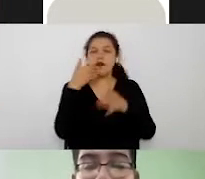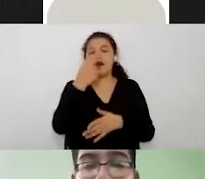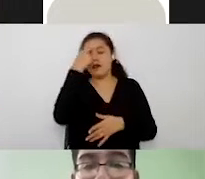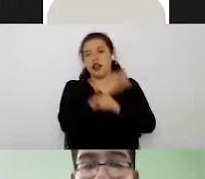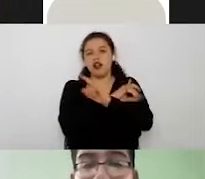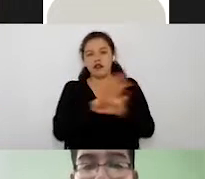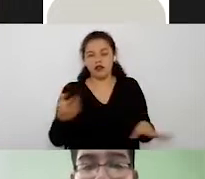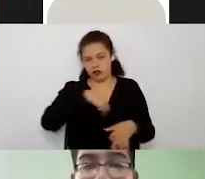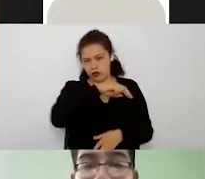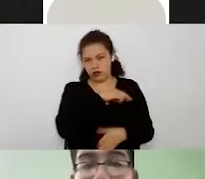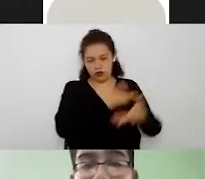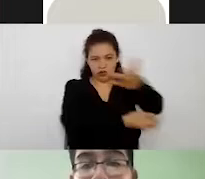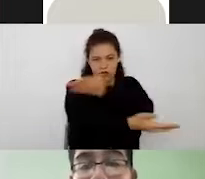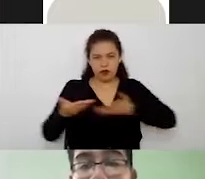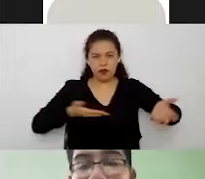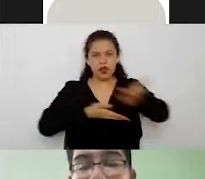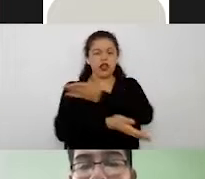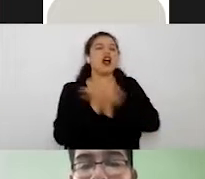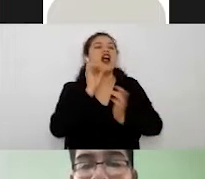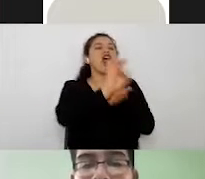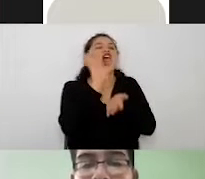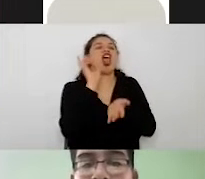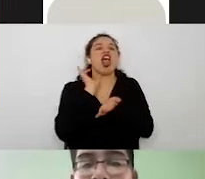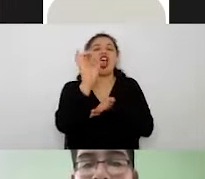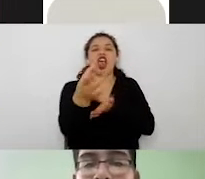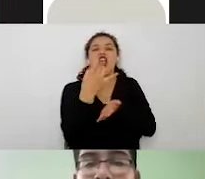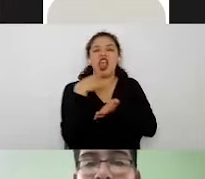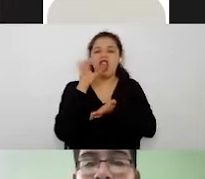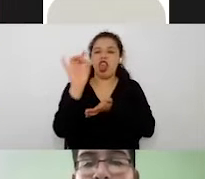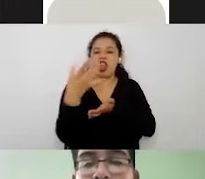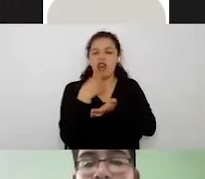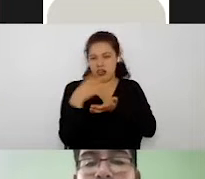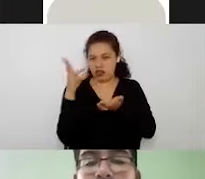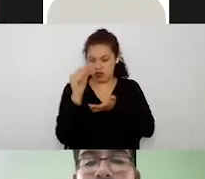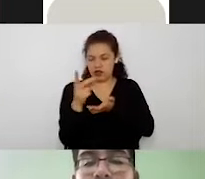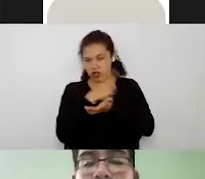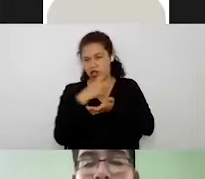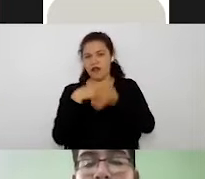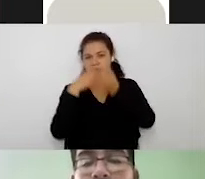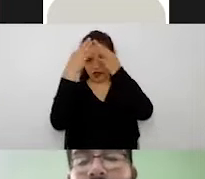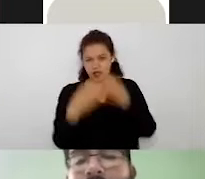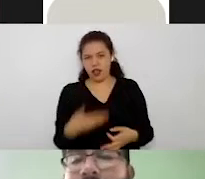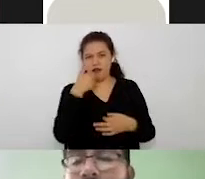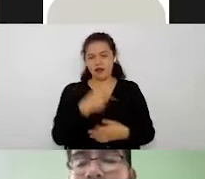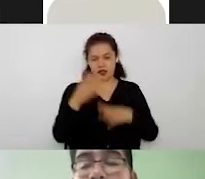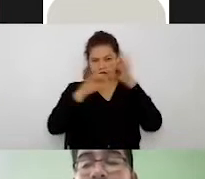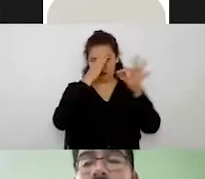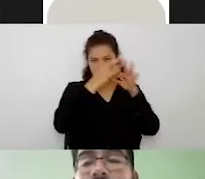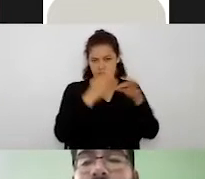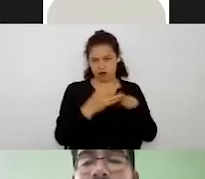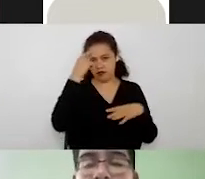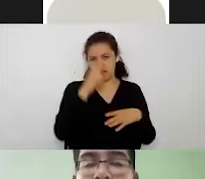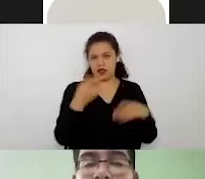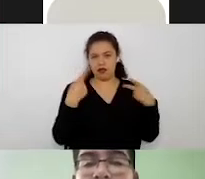no podemos compartir nada más porque sí, tiene que ser la información precisa y a las